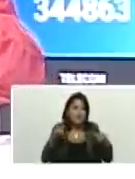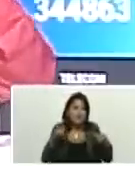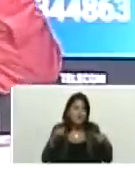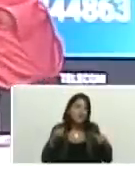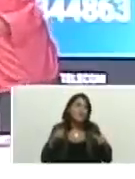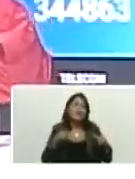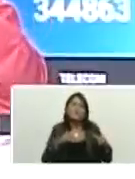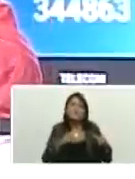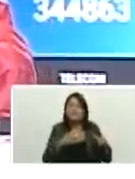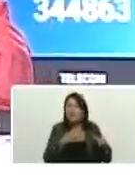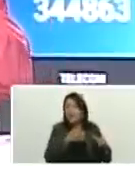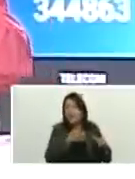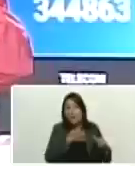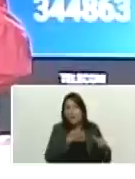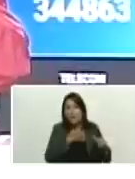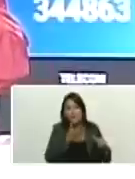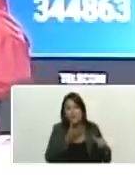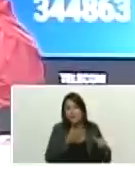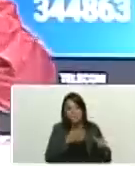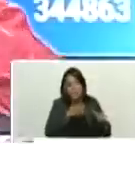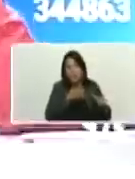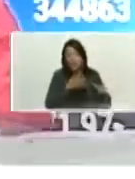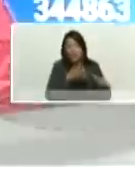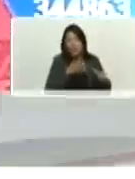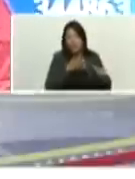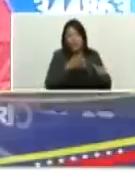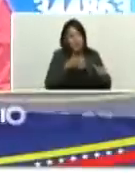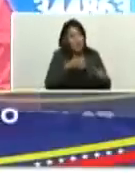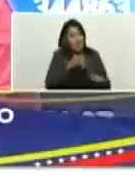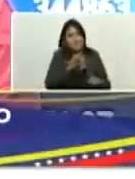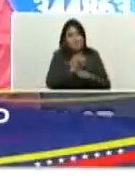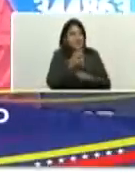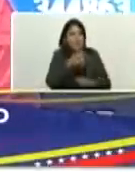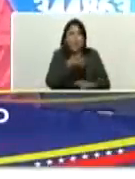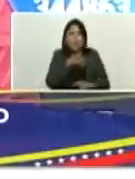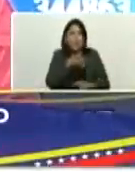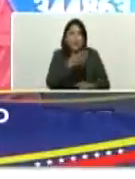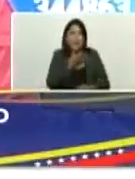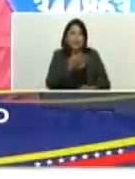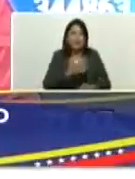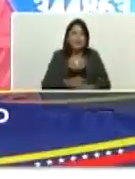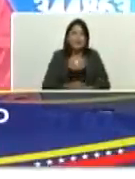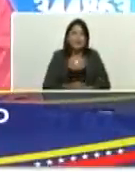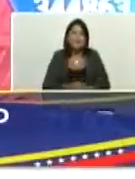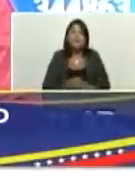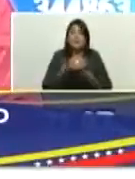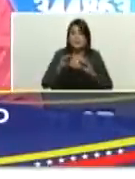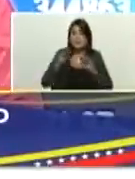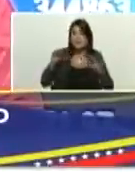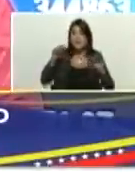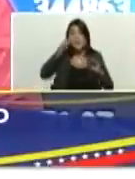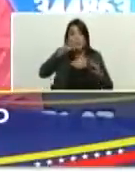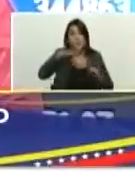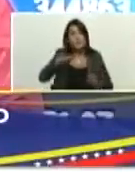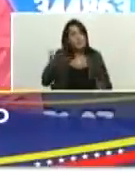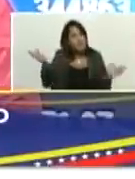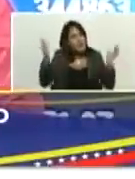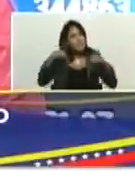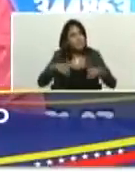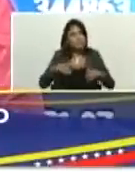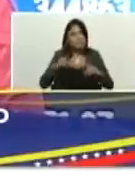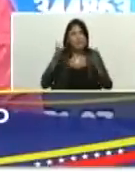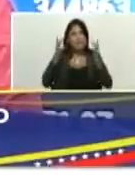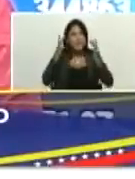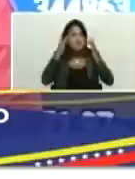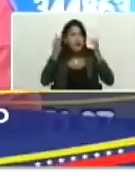podido ni podrán. Que lo sepan desde ya. Y llamo al pueblo al combate intelectual, al combate y a la batalla de las